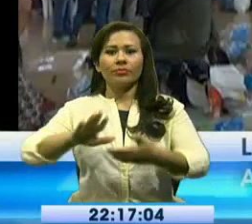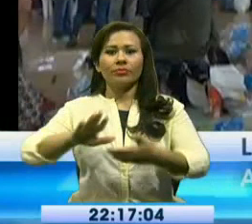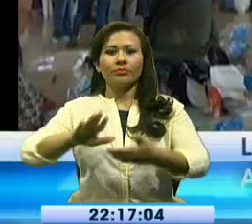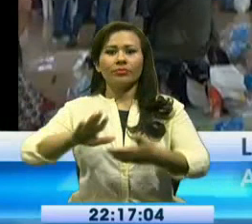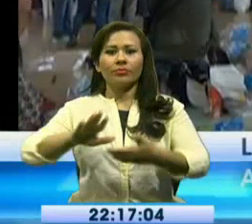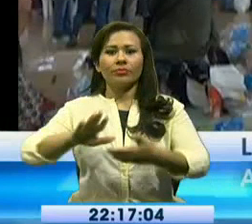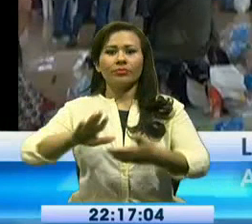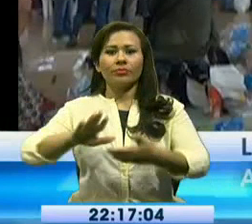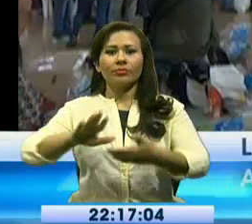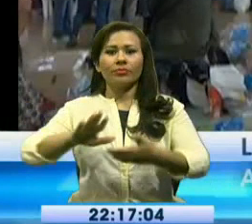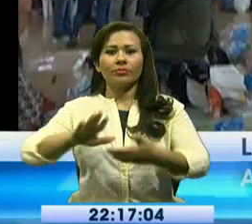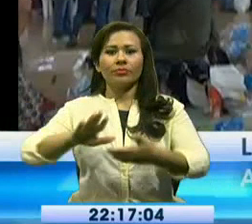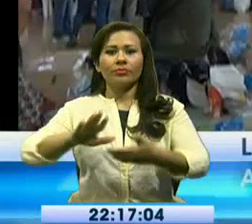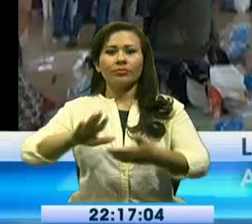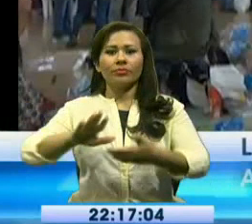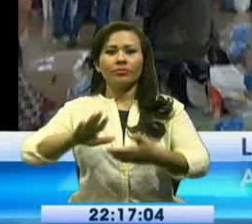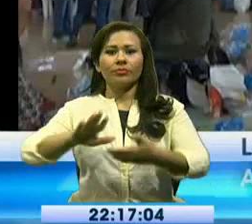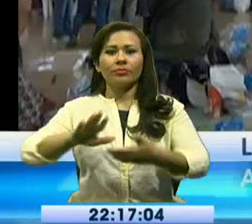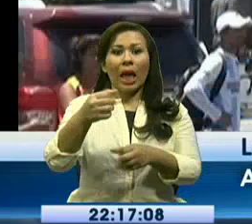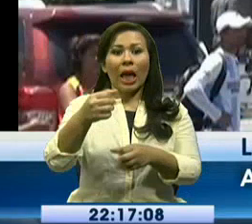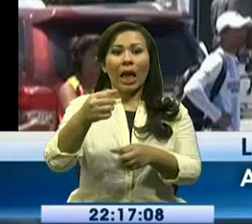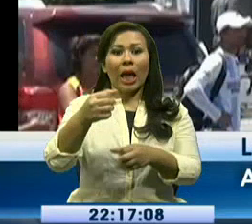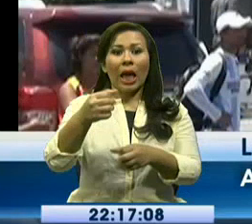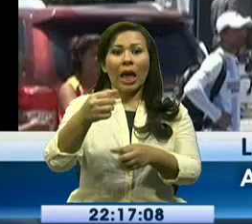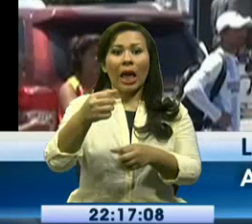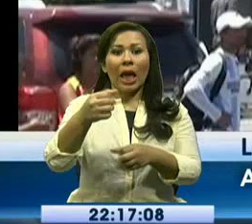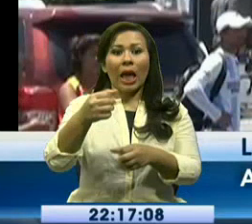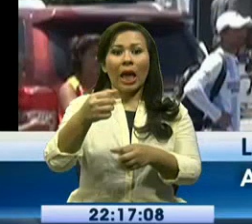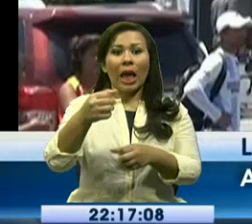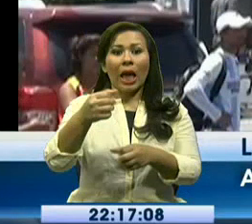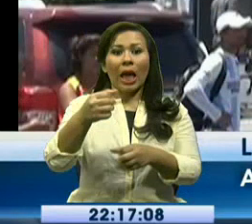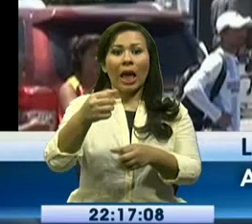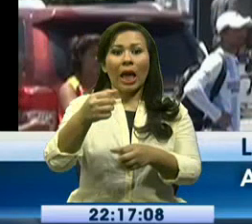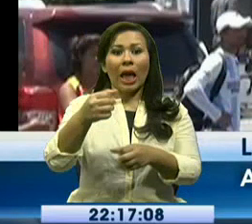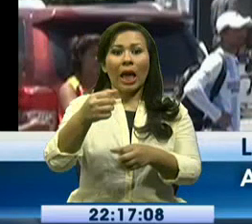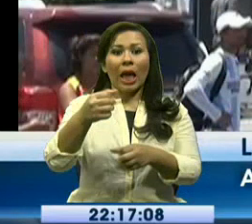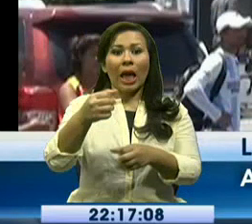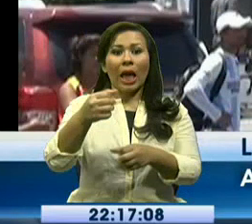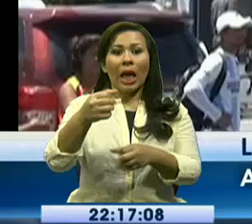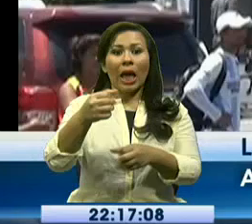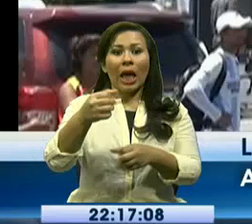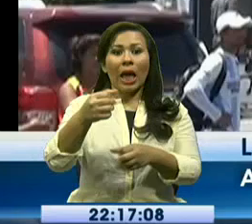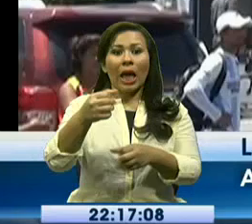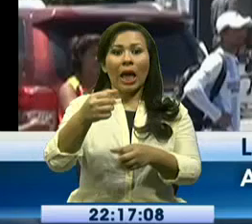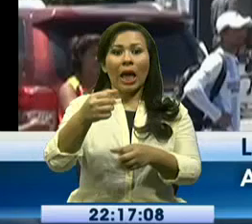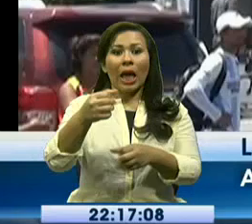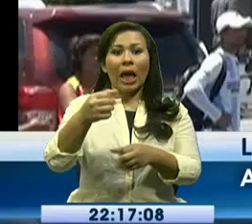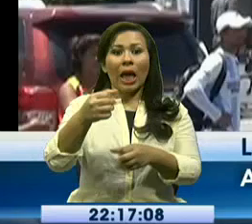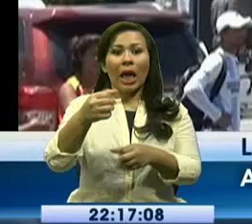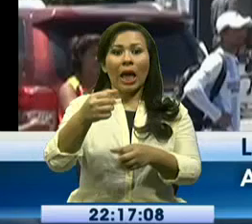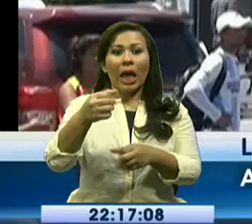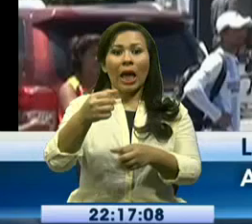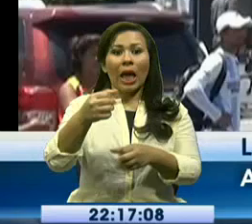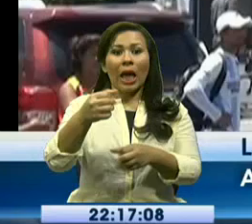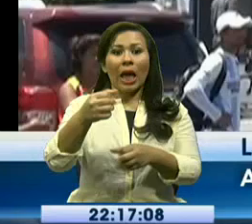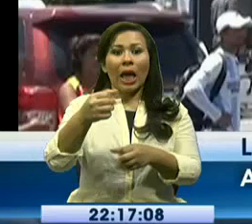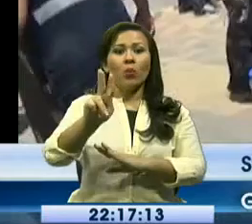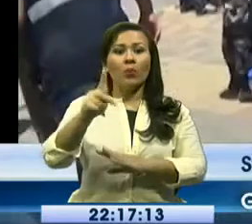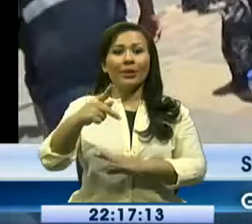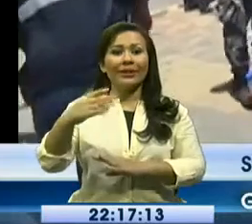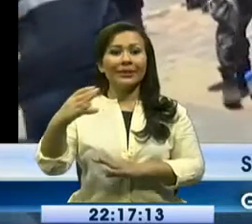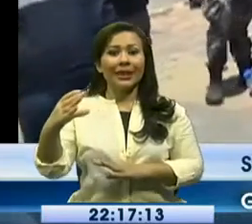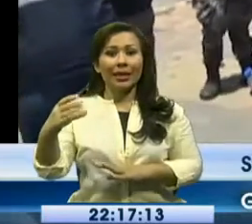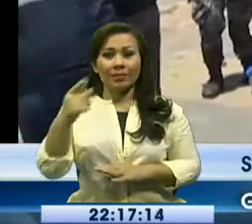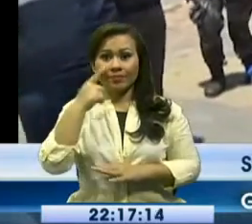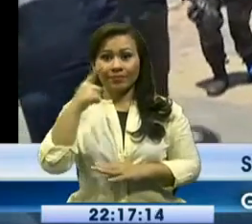refrigeración. Además, se dispuso que en los UPCs de las zonas declaradas en emergencia se distribuya la ayuda humanitaria. Se entregará en cada UPC, por ejemplo, aquí está un